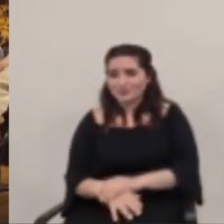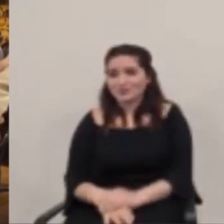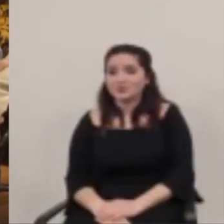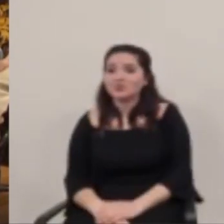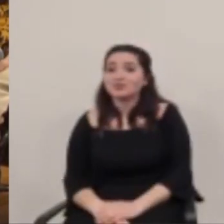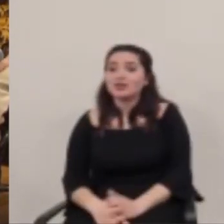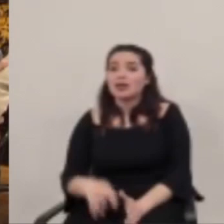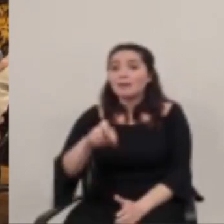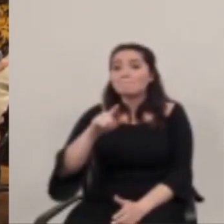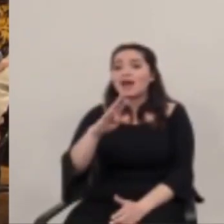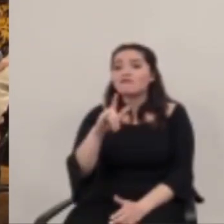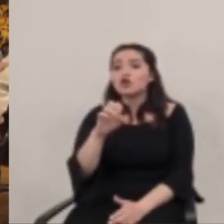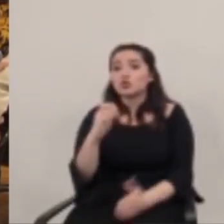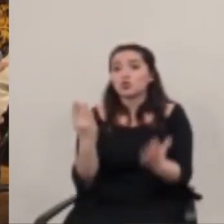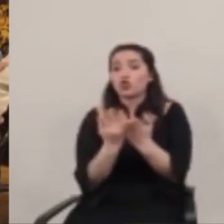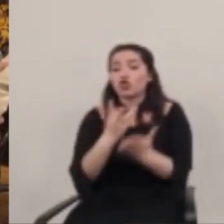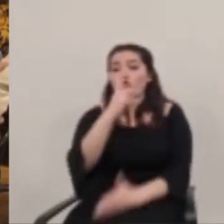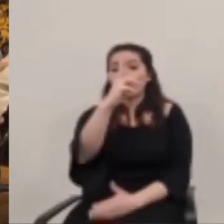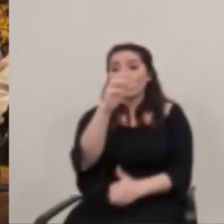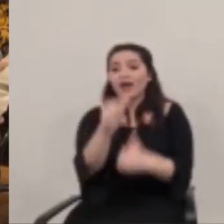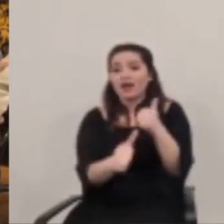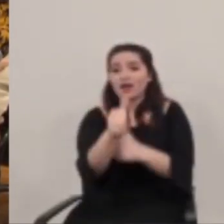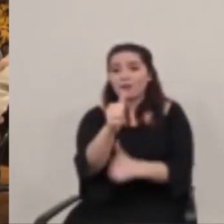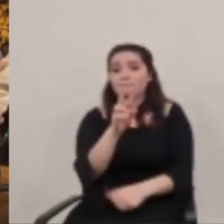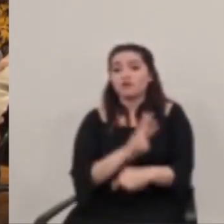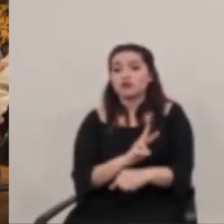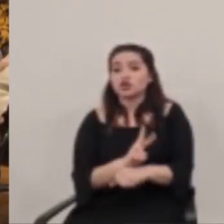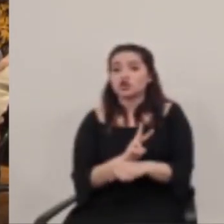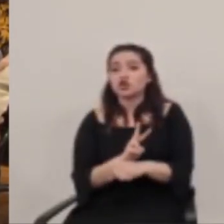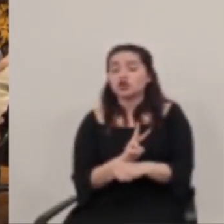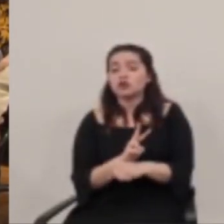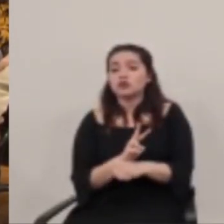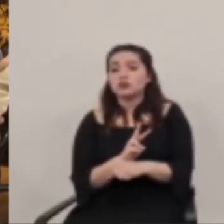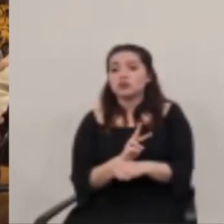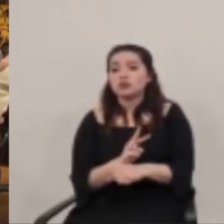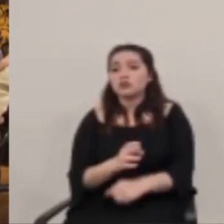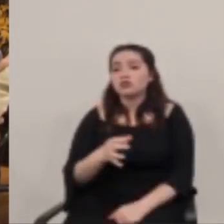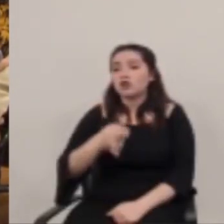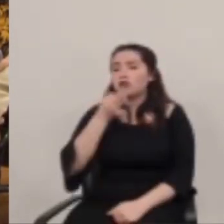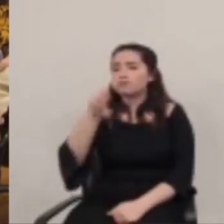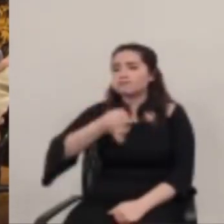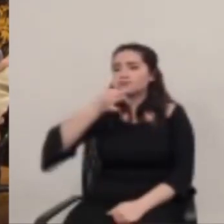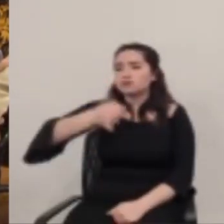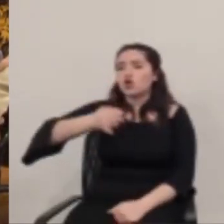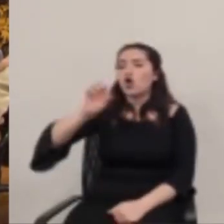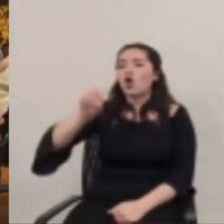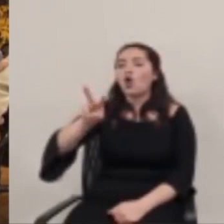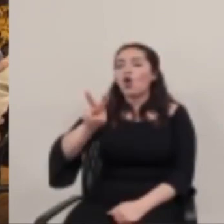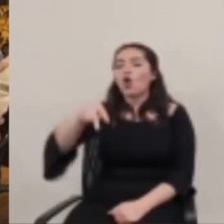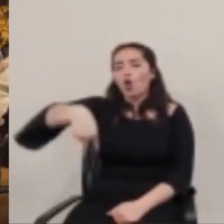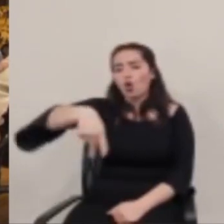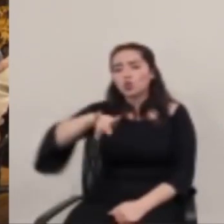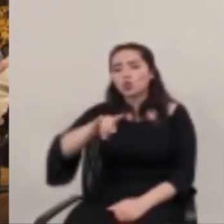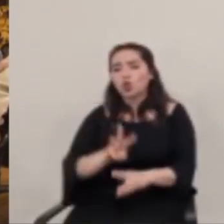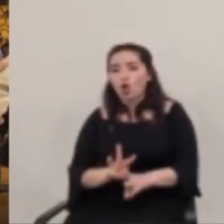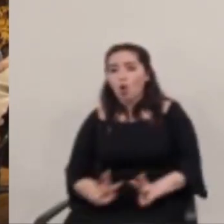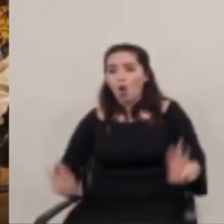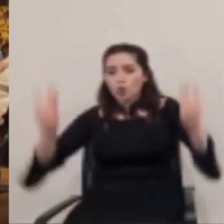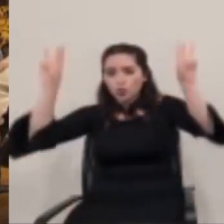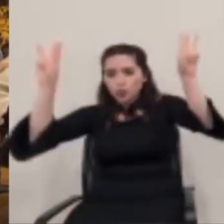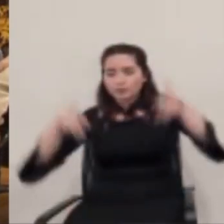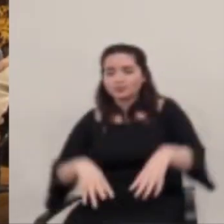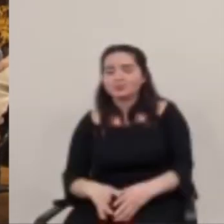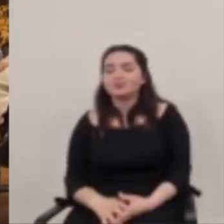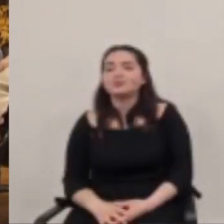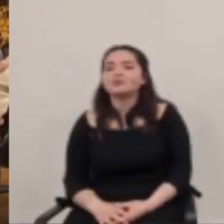Pablo Pineda estudió dos carreras, es profesor, ha hablado en la ONU, no sé cuántos los que están aquí, si alguno ha hablado en la ONU, si ha estudiado dos